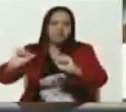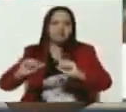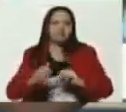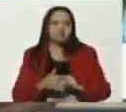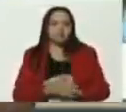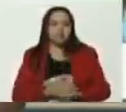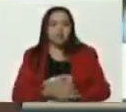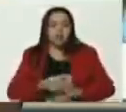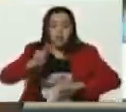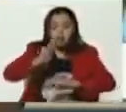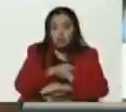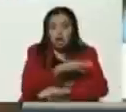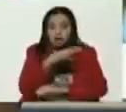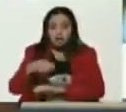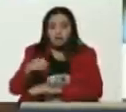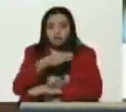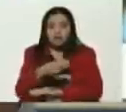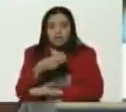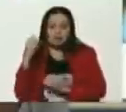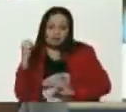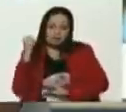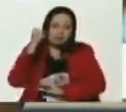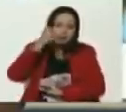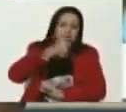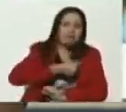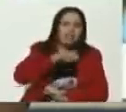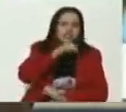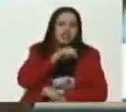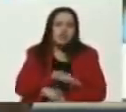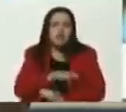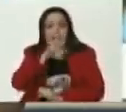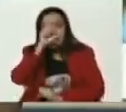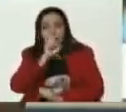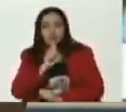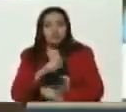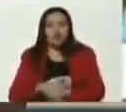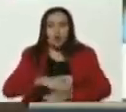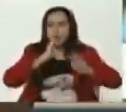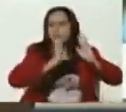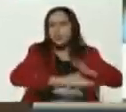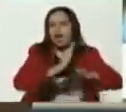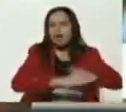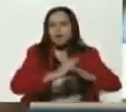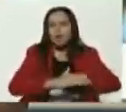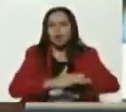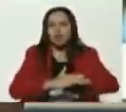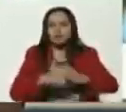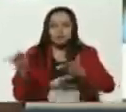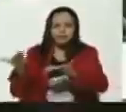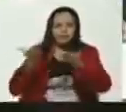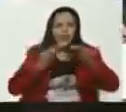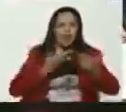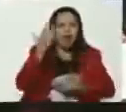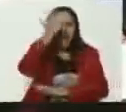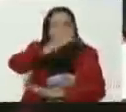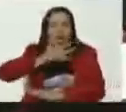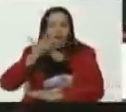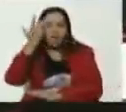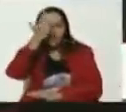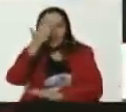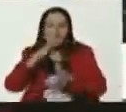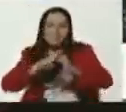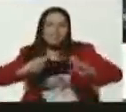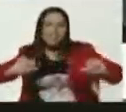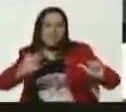con la música que viene de nuestros ancestros, con los tambores, herencia de mamá África, tierra